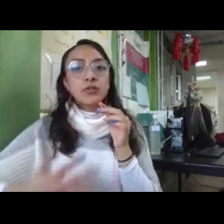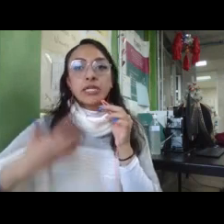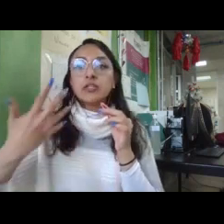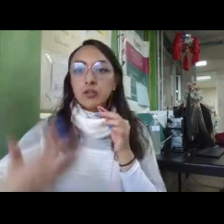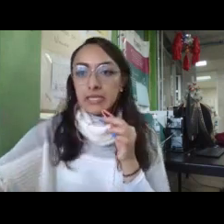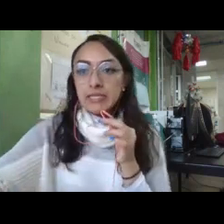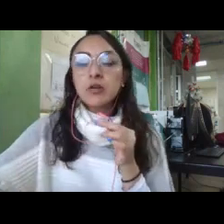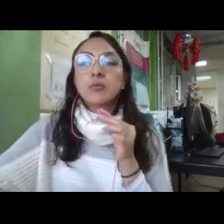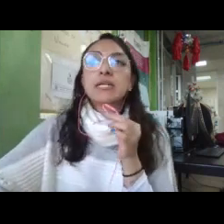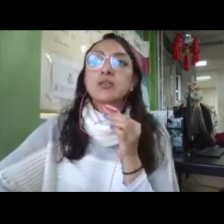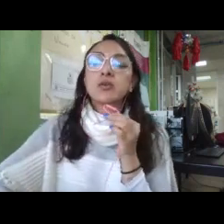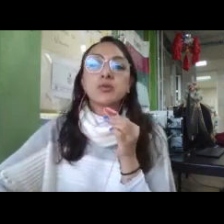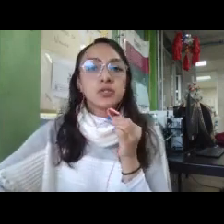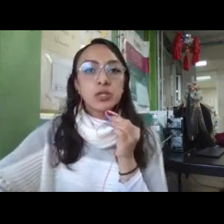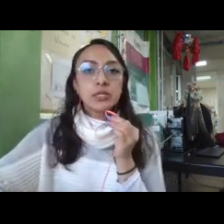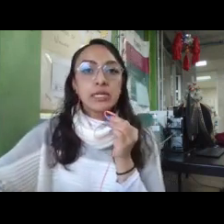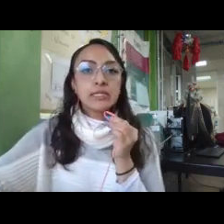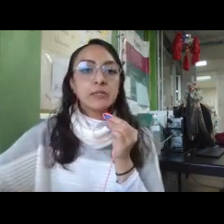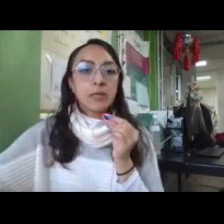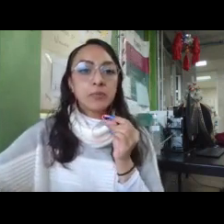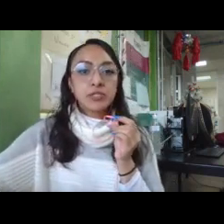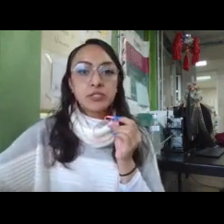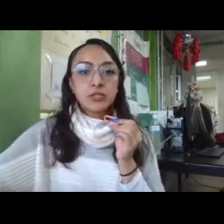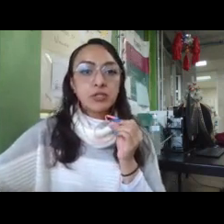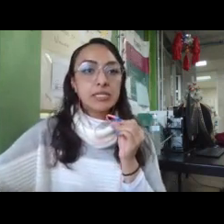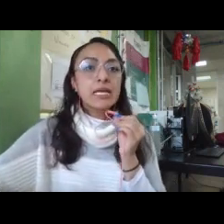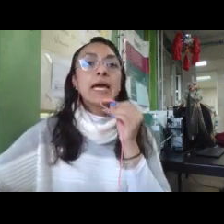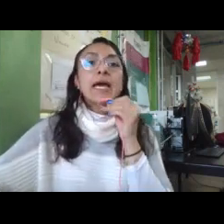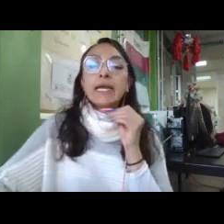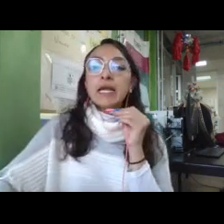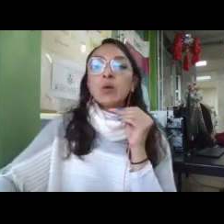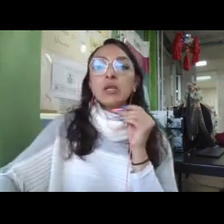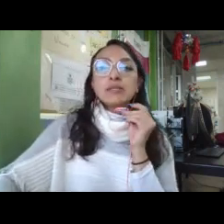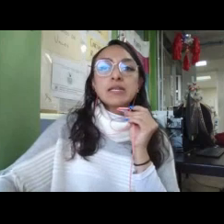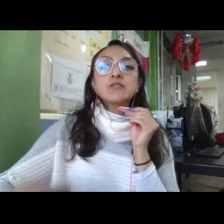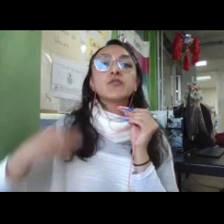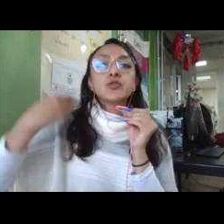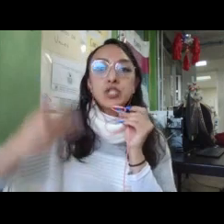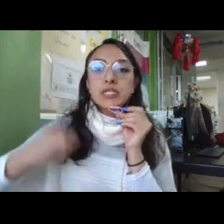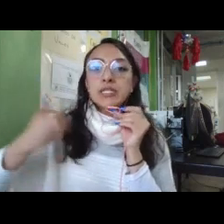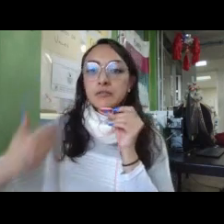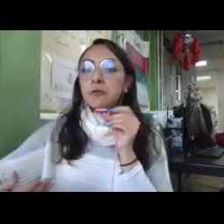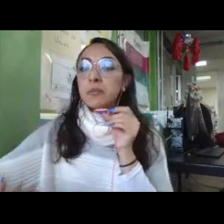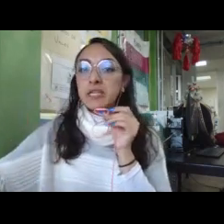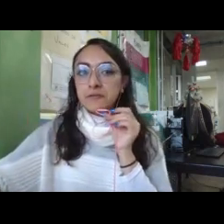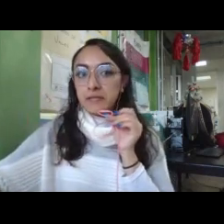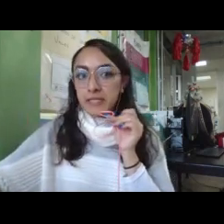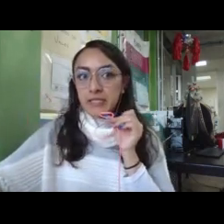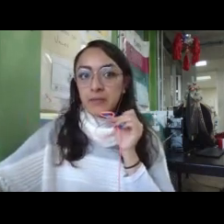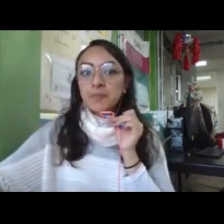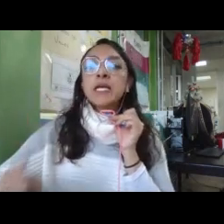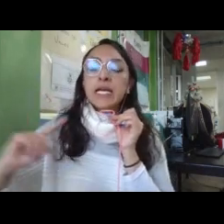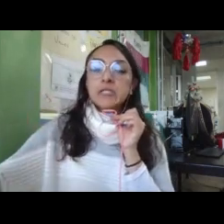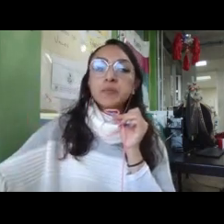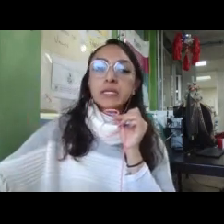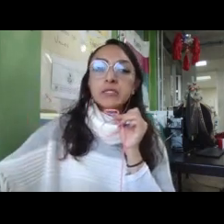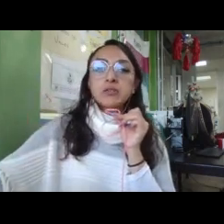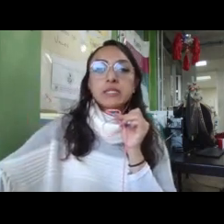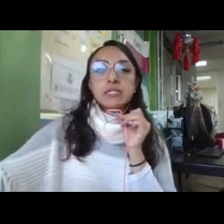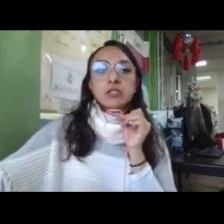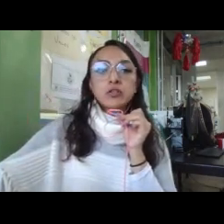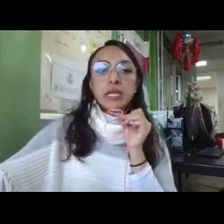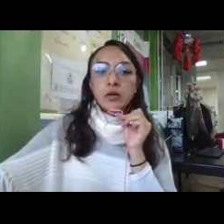llamamos conectores, como las conjunciones, las preposiciones, en lengua de señas funcionan de forma diferente. Es